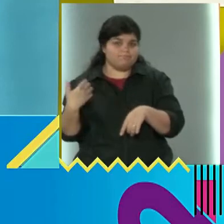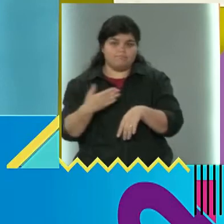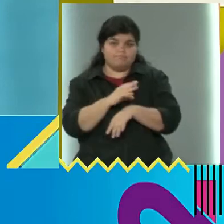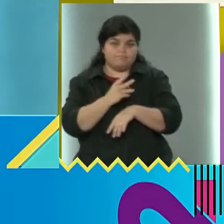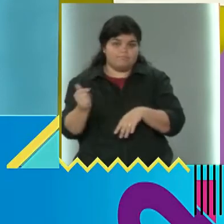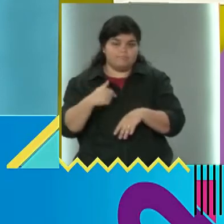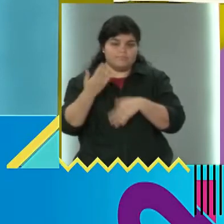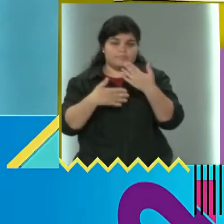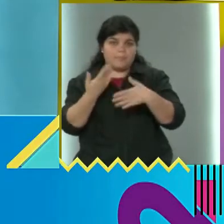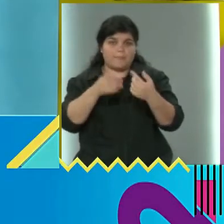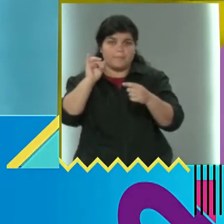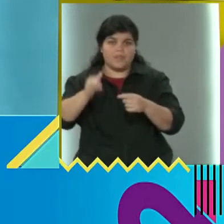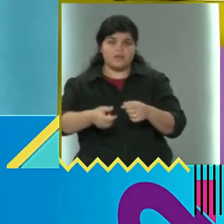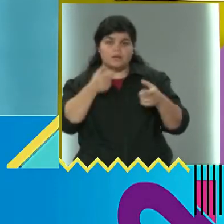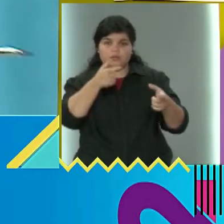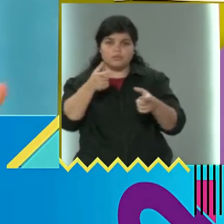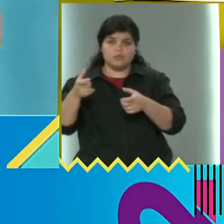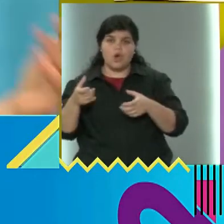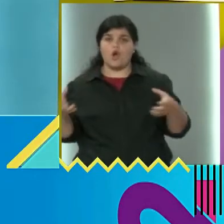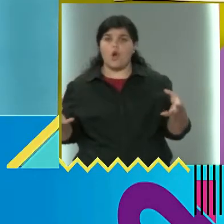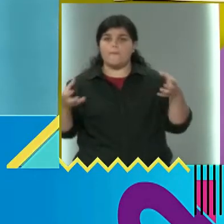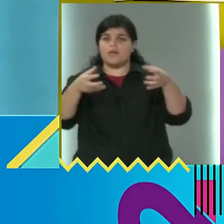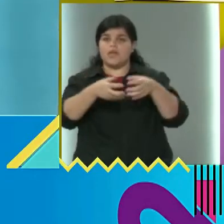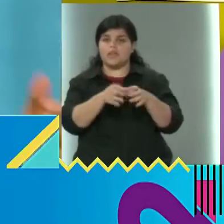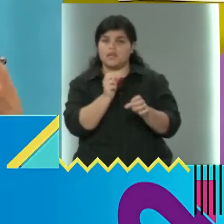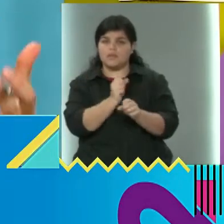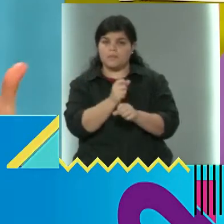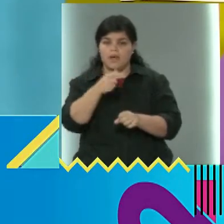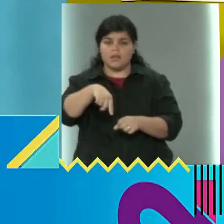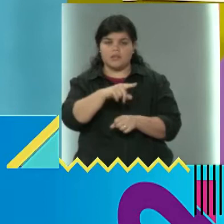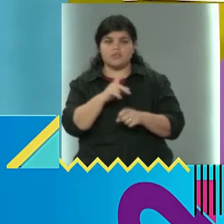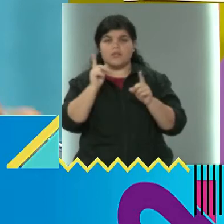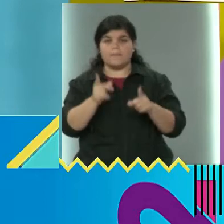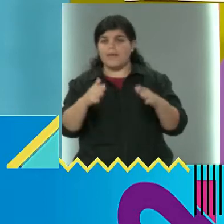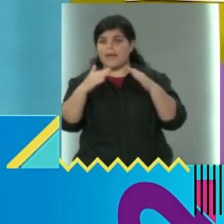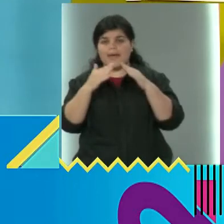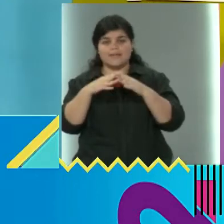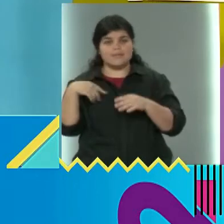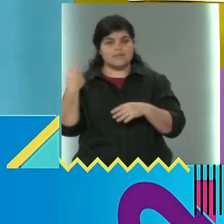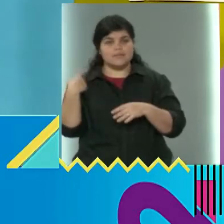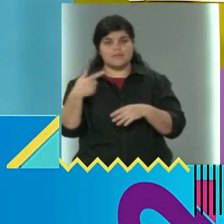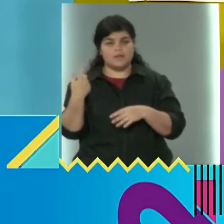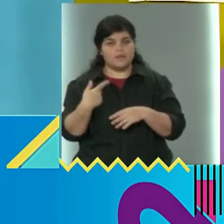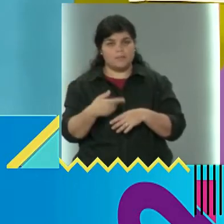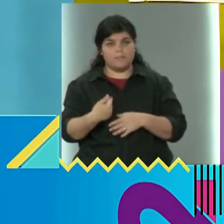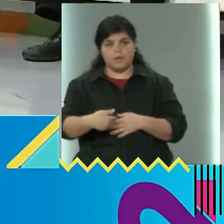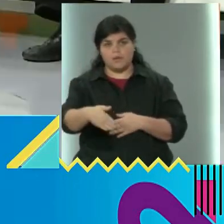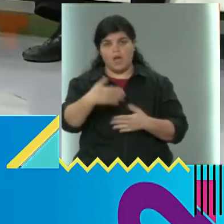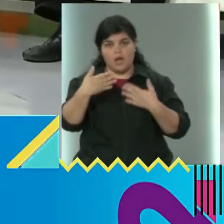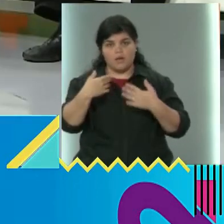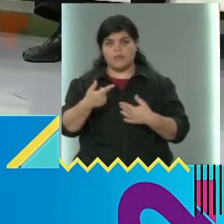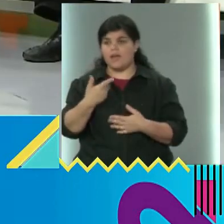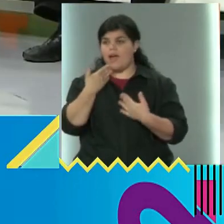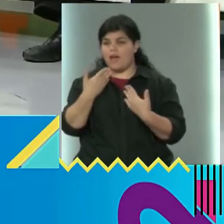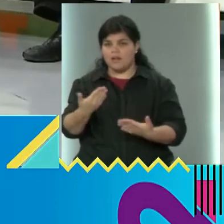controles y las cooperativas es un tema a retomar, por supuesto, y la vivienda en general, ¿no? Es un tema que siempre nos va a dar para hablar. Sergio, muchísimas gracias.